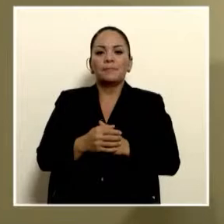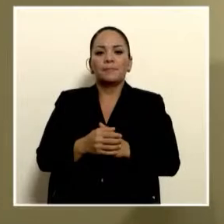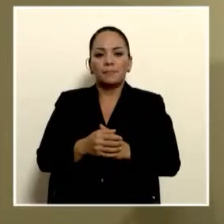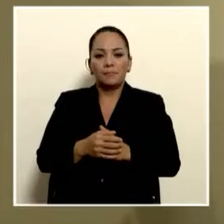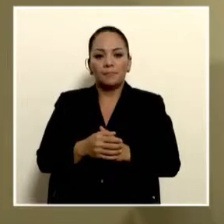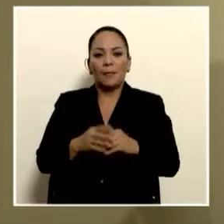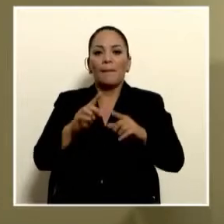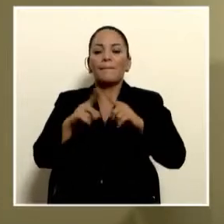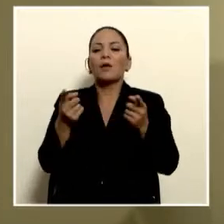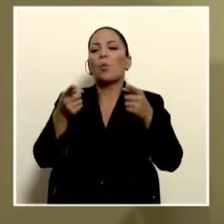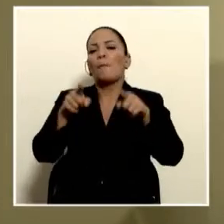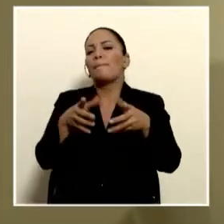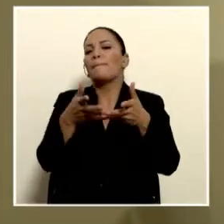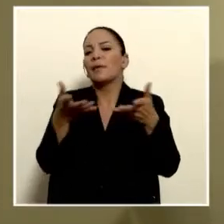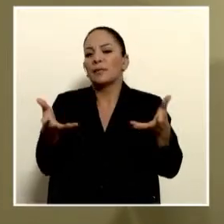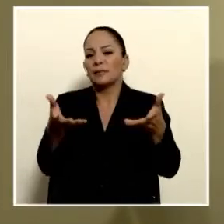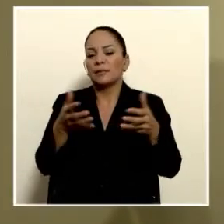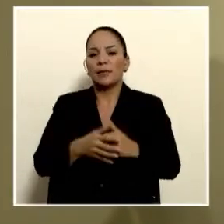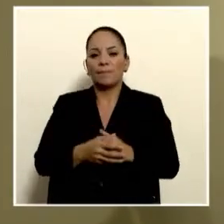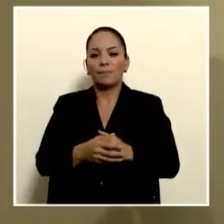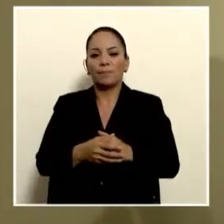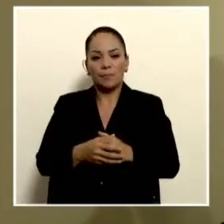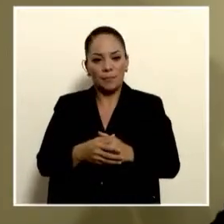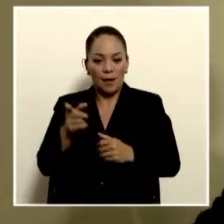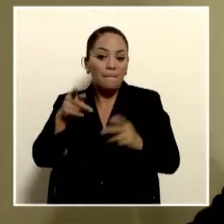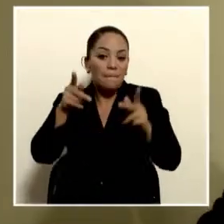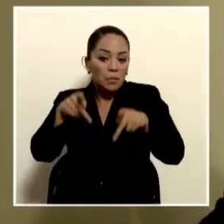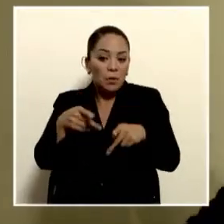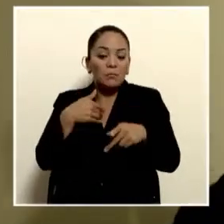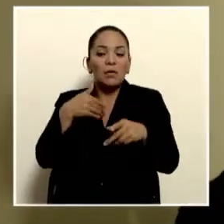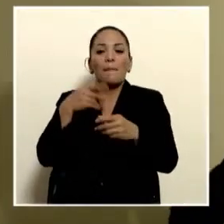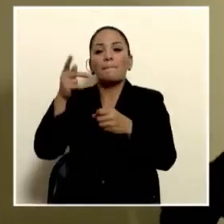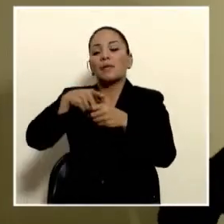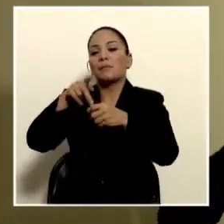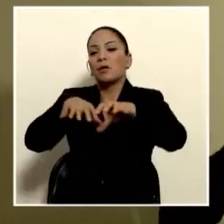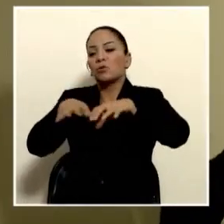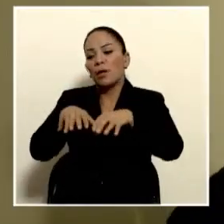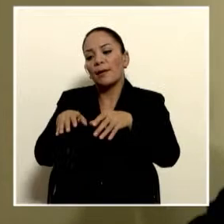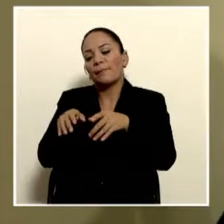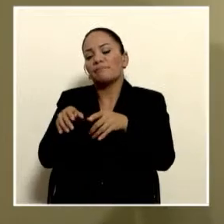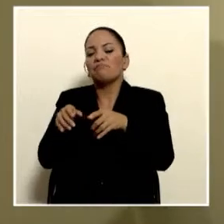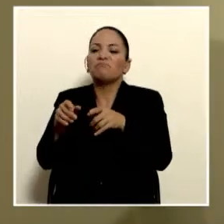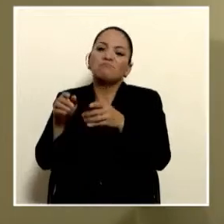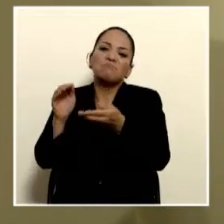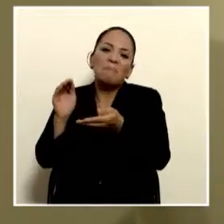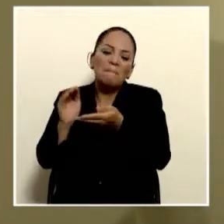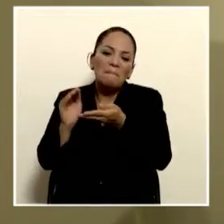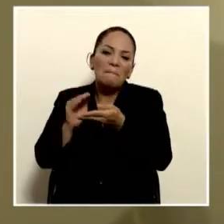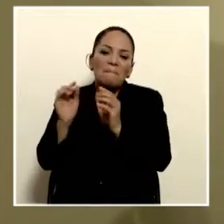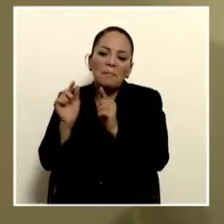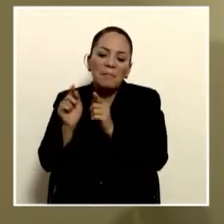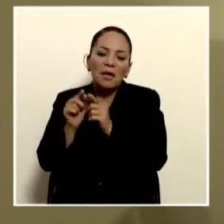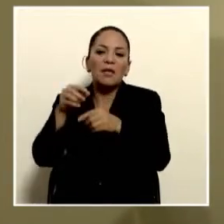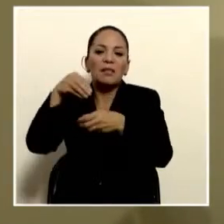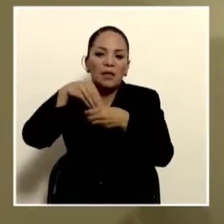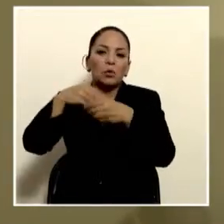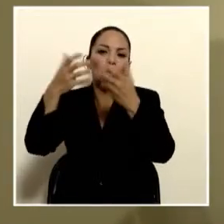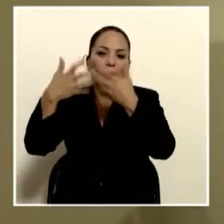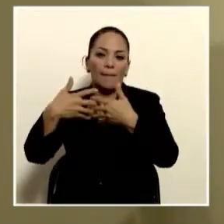sucede y ocurre que tiene una participación accionaria muy pequeña en esa